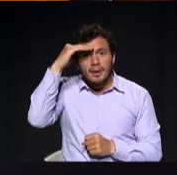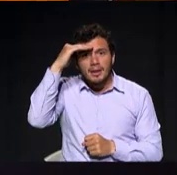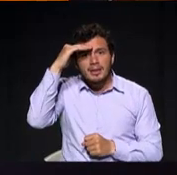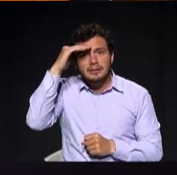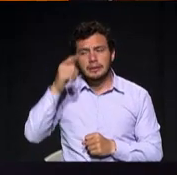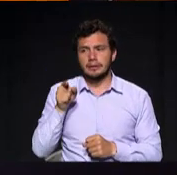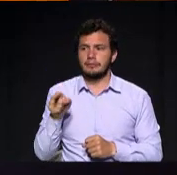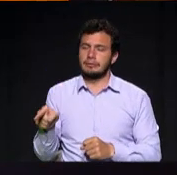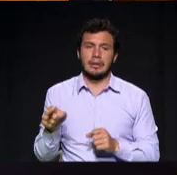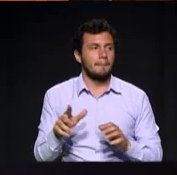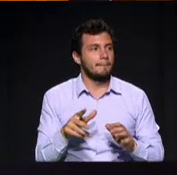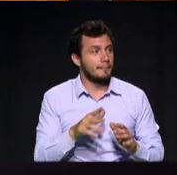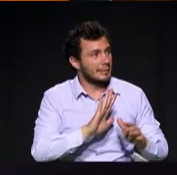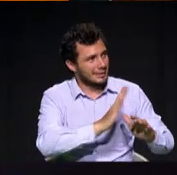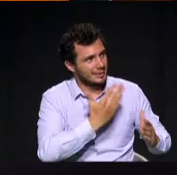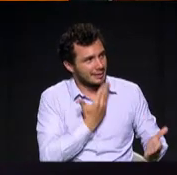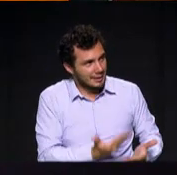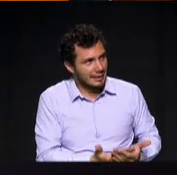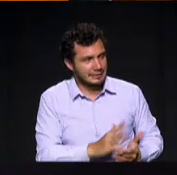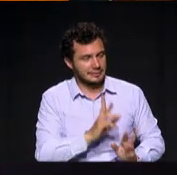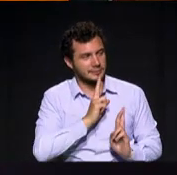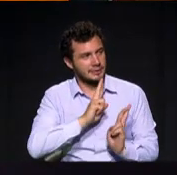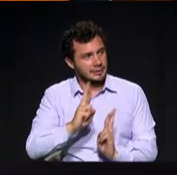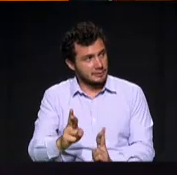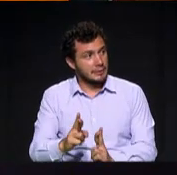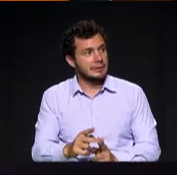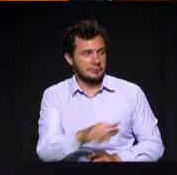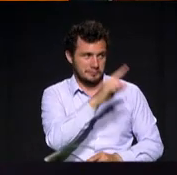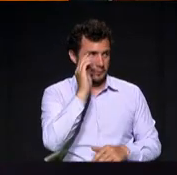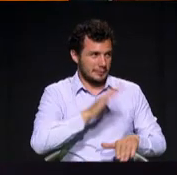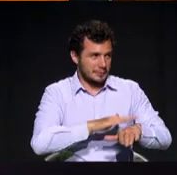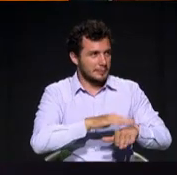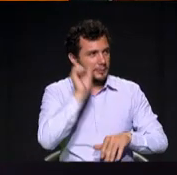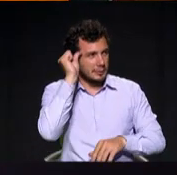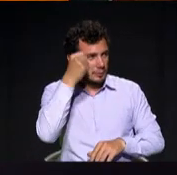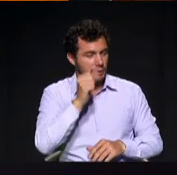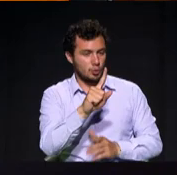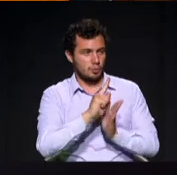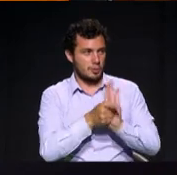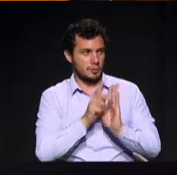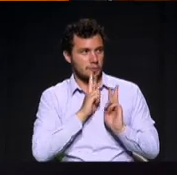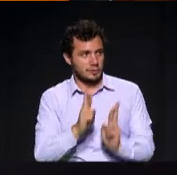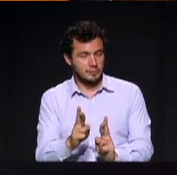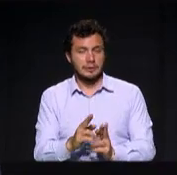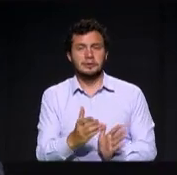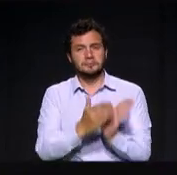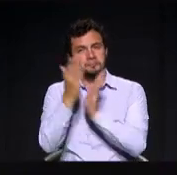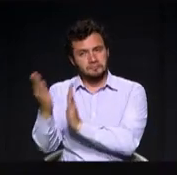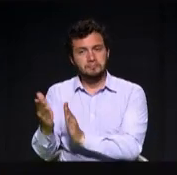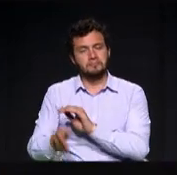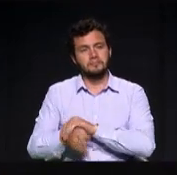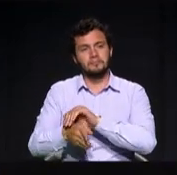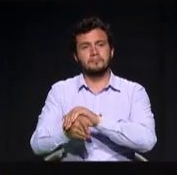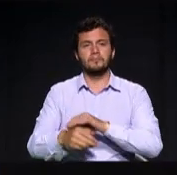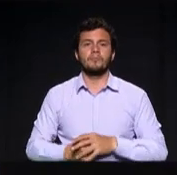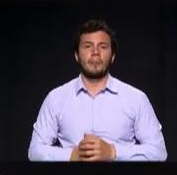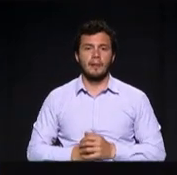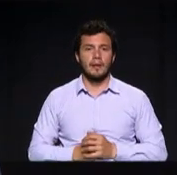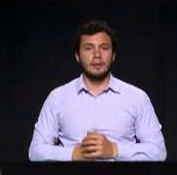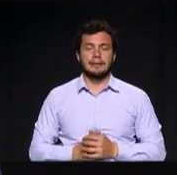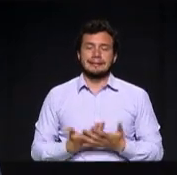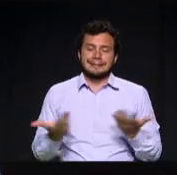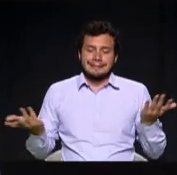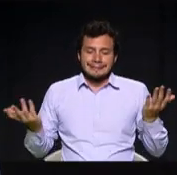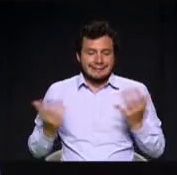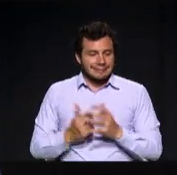gracias candidata por su respuesta le recordamos un minuto de respuesta doctor jairo herrán vargas su propuesta bueno tenemos un problema